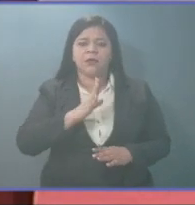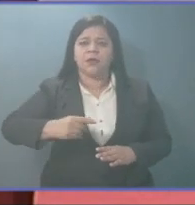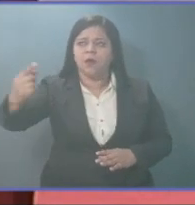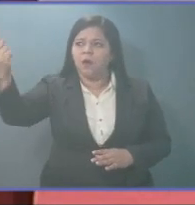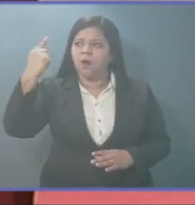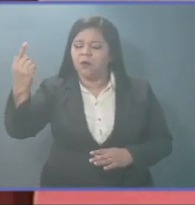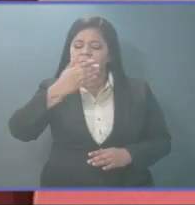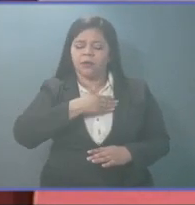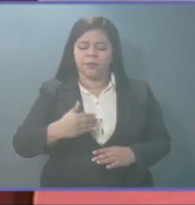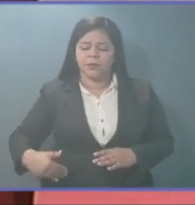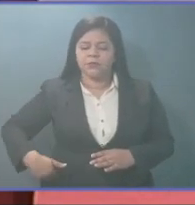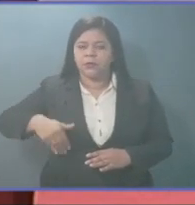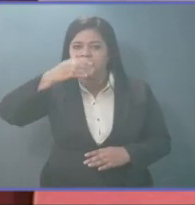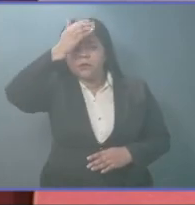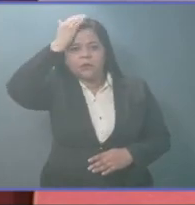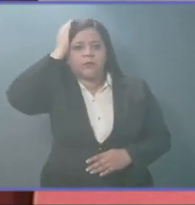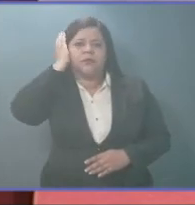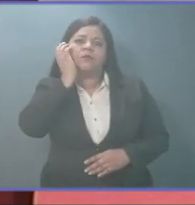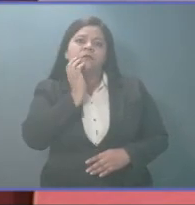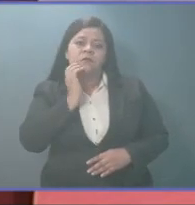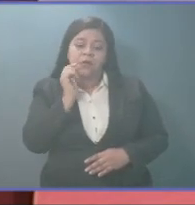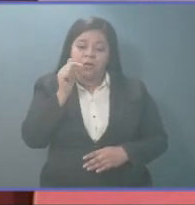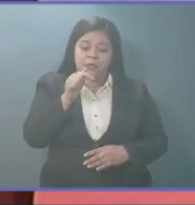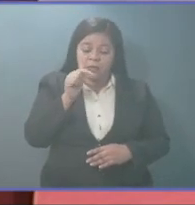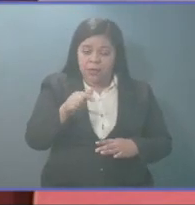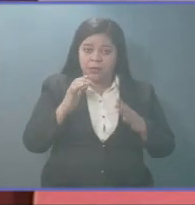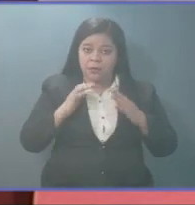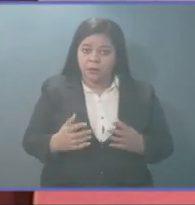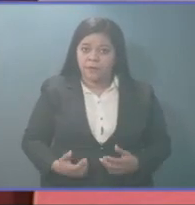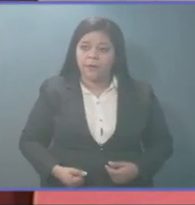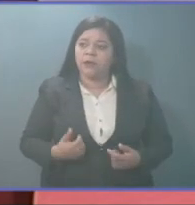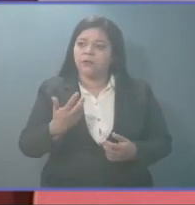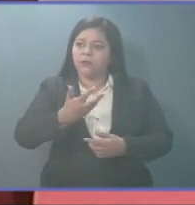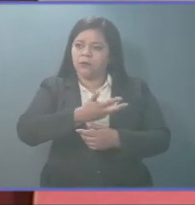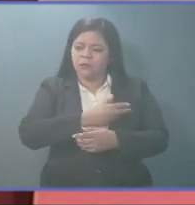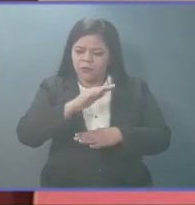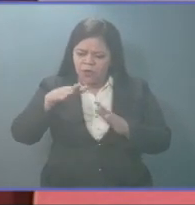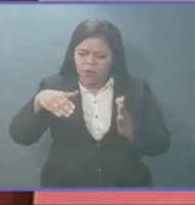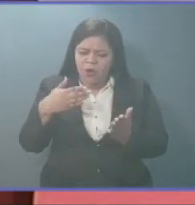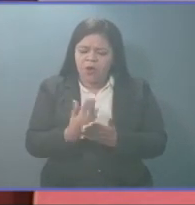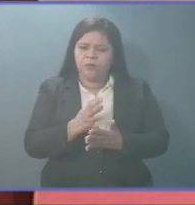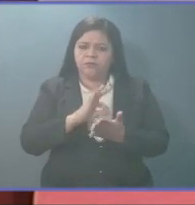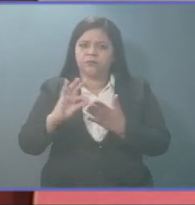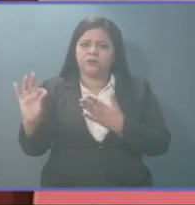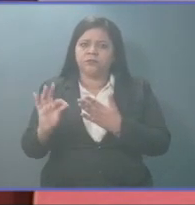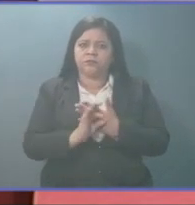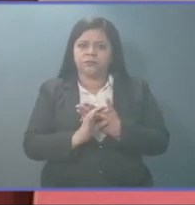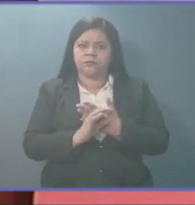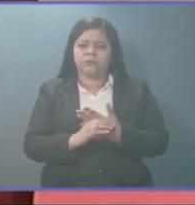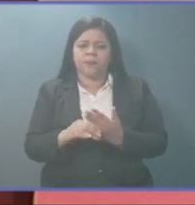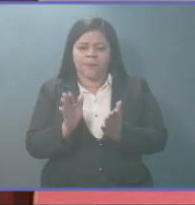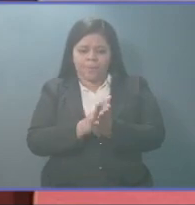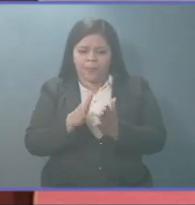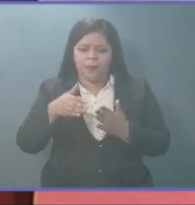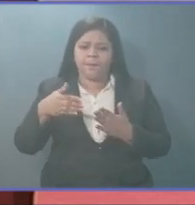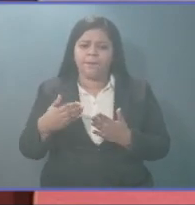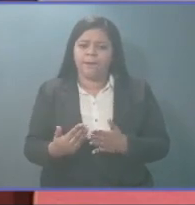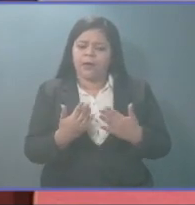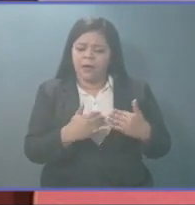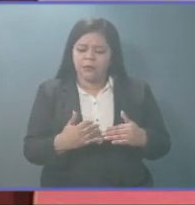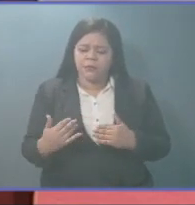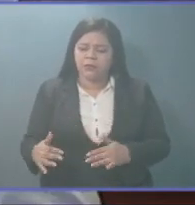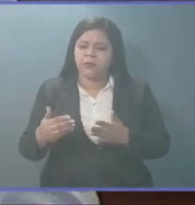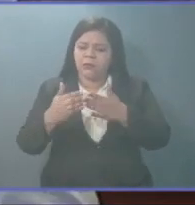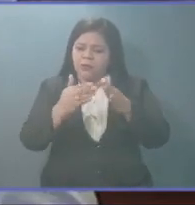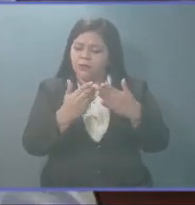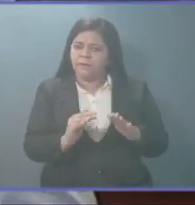de la República. Desde esta dependencia de gobierno, articulamos todos los proyectos, planes y acciones que requieren los diferentes